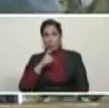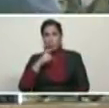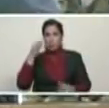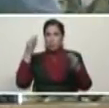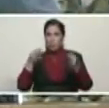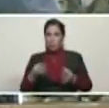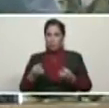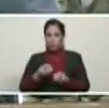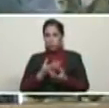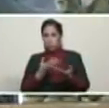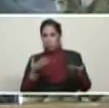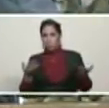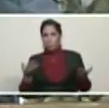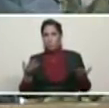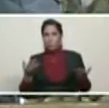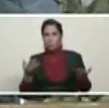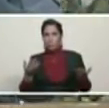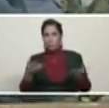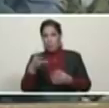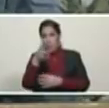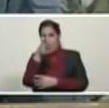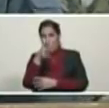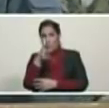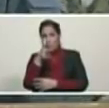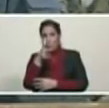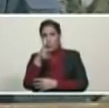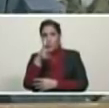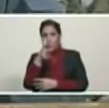no han podido captar con las tomas de cámara,